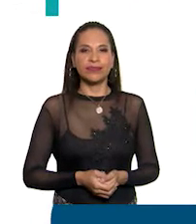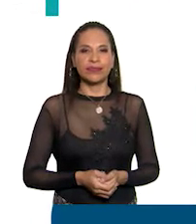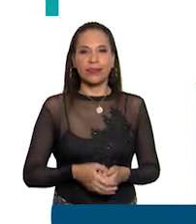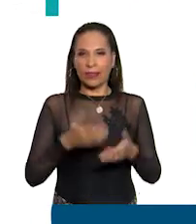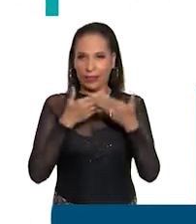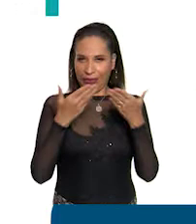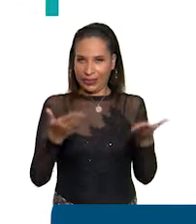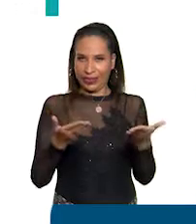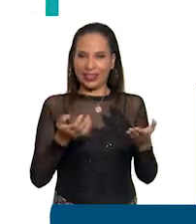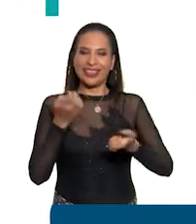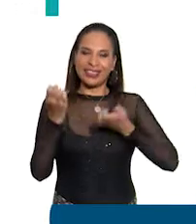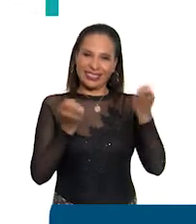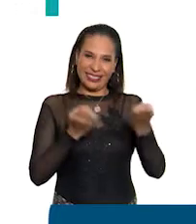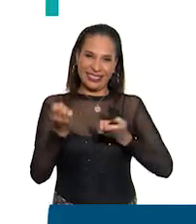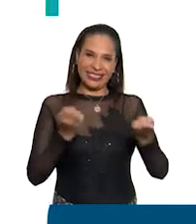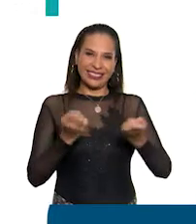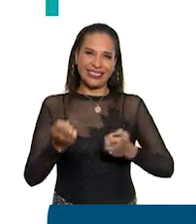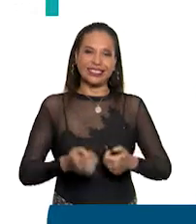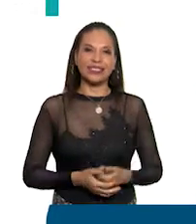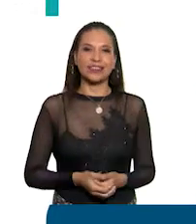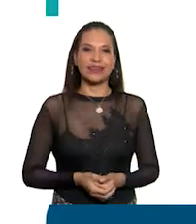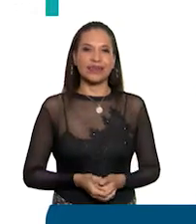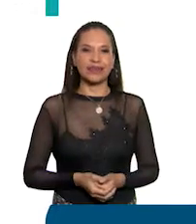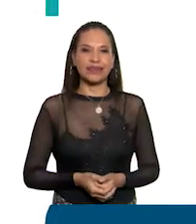A continuación, Educación Física.